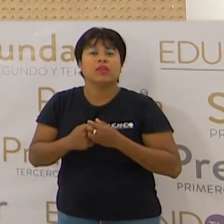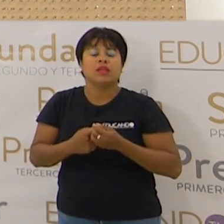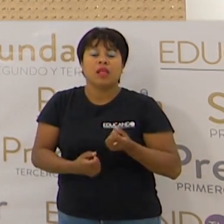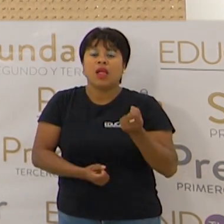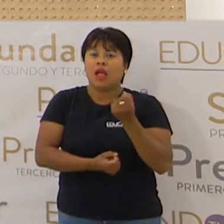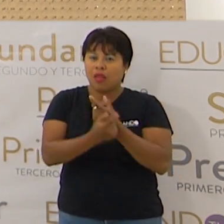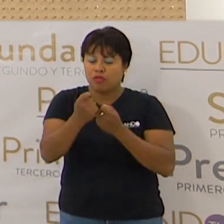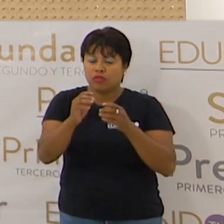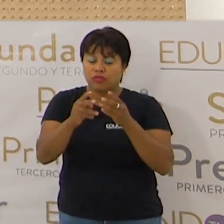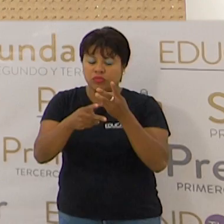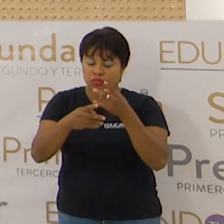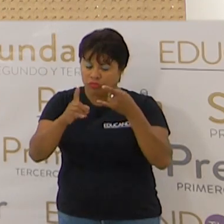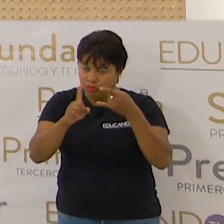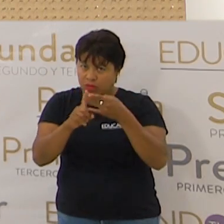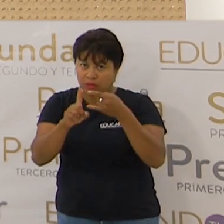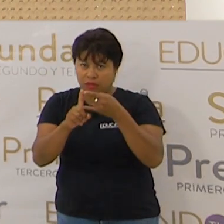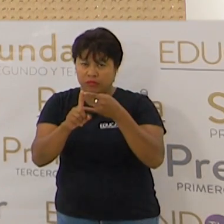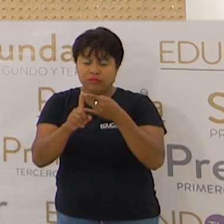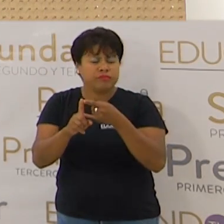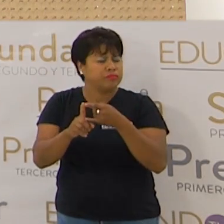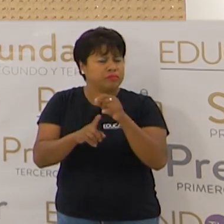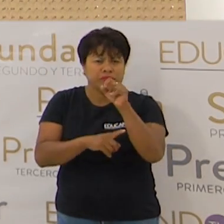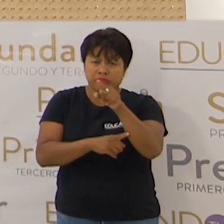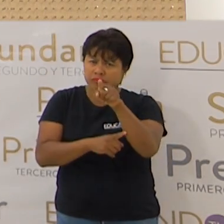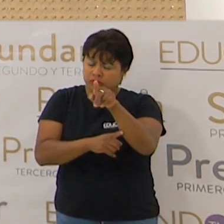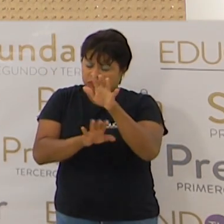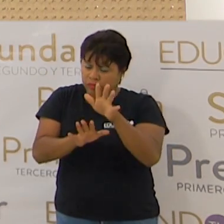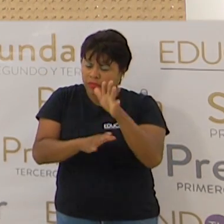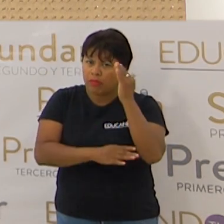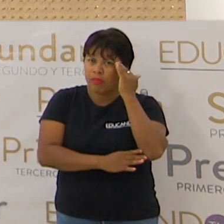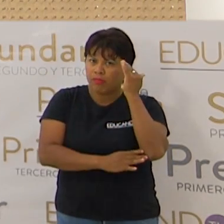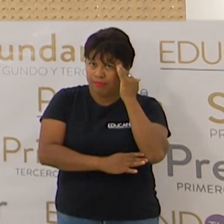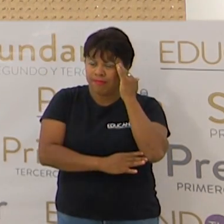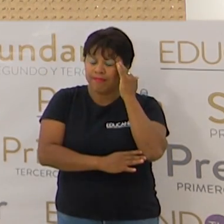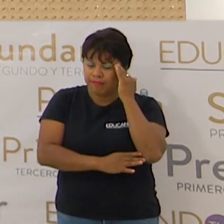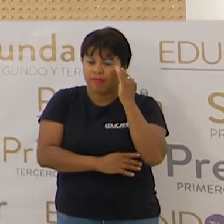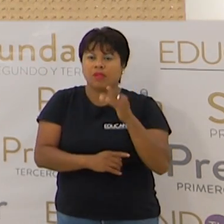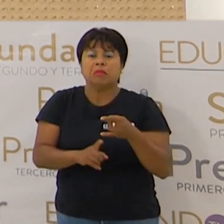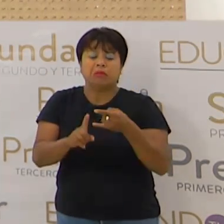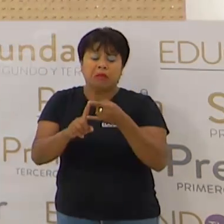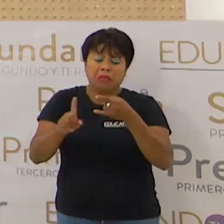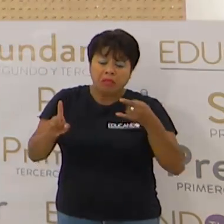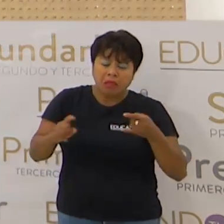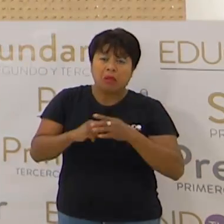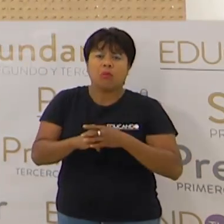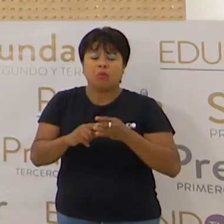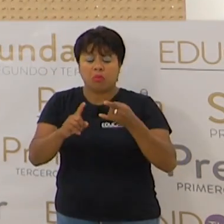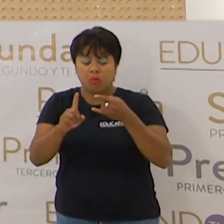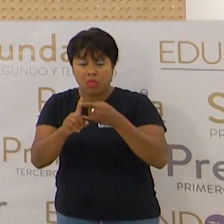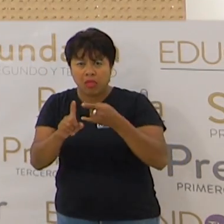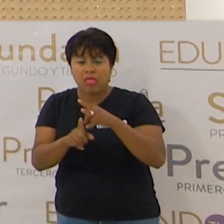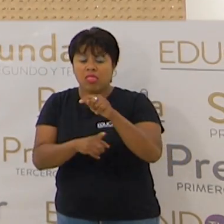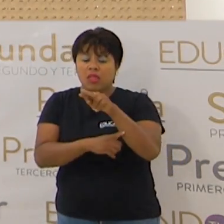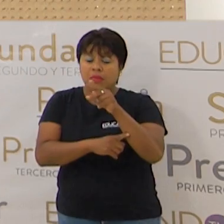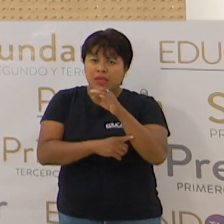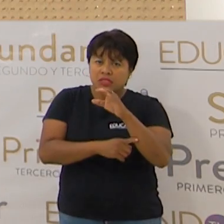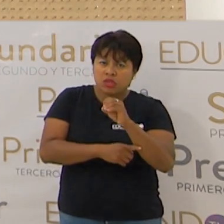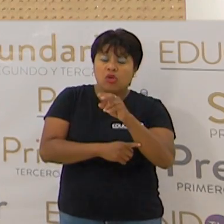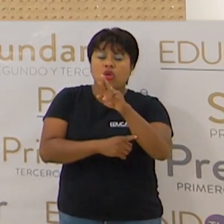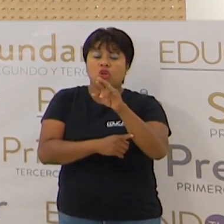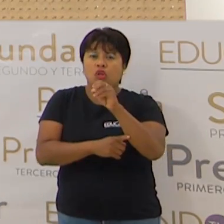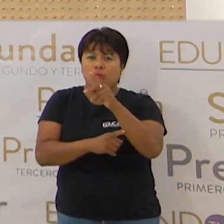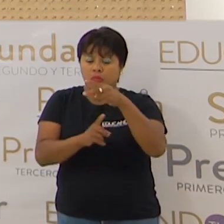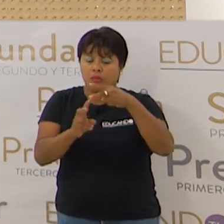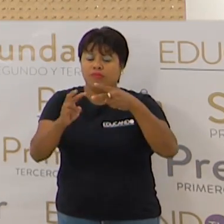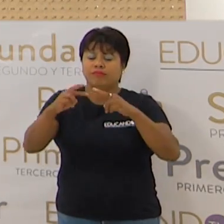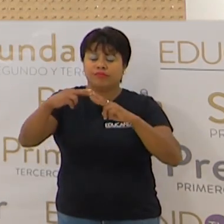algunos cuadriláteros, los más comunes por así decirlo, ¿verdad? Un rectángulo, un cuadrado, un trapecio, un rombo y un